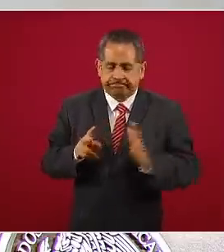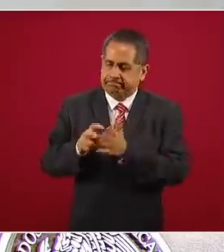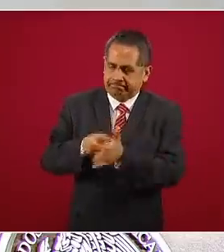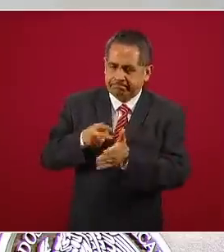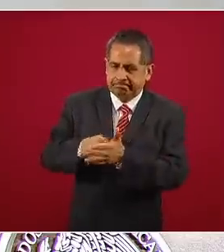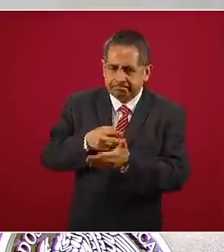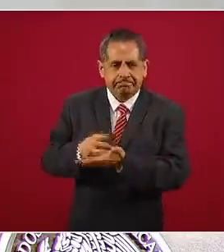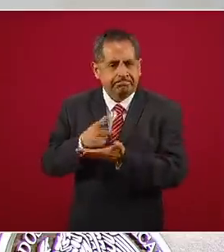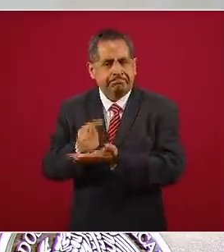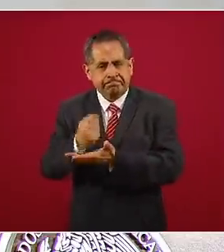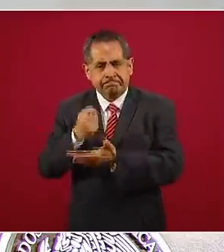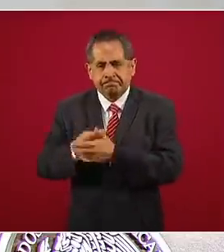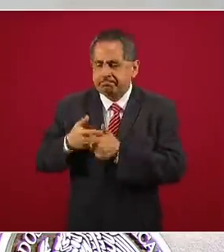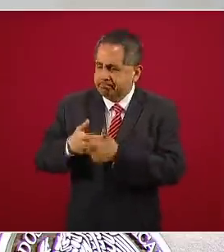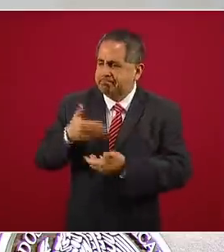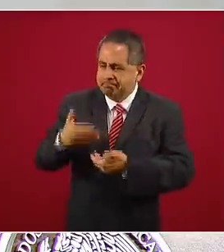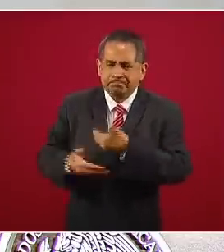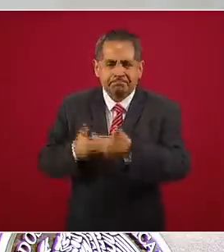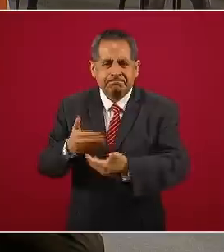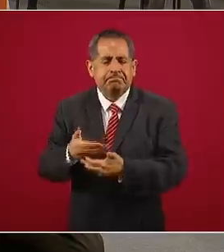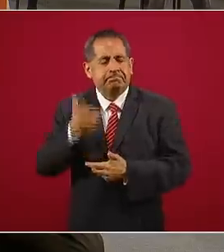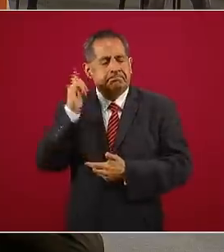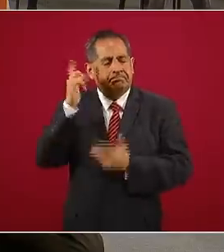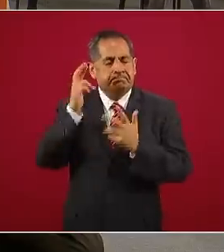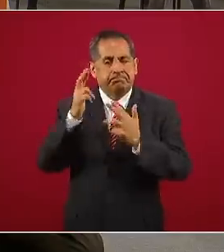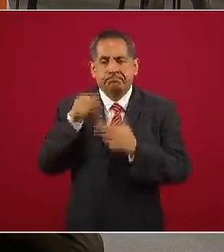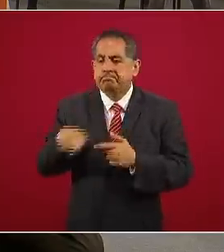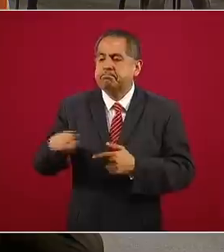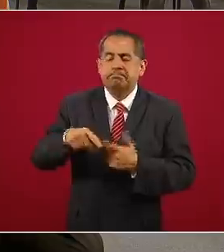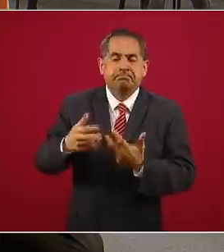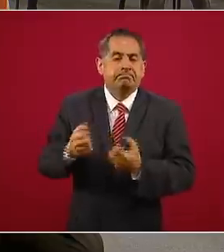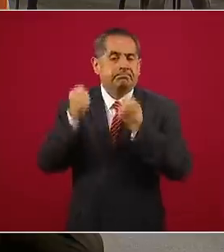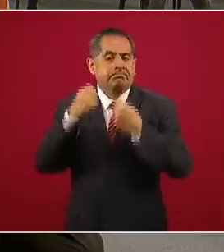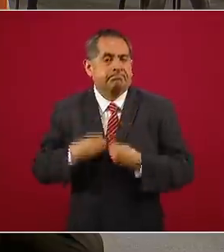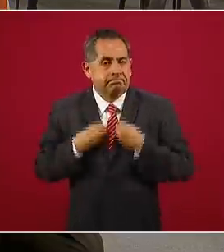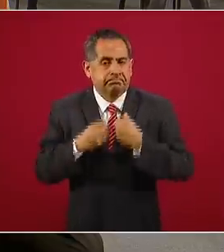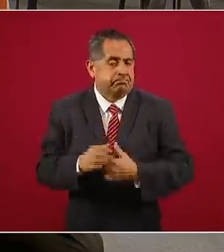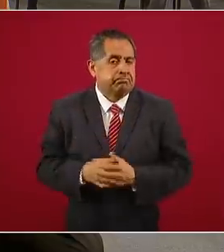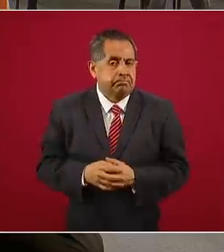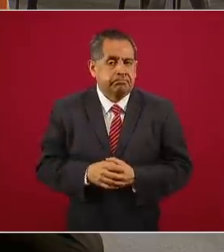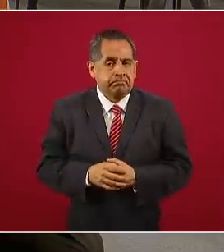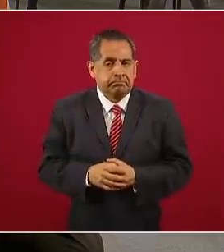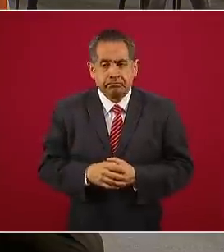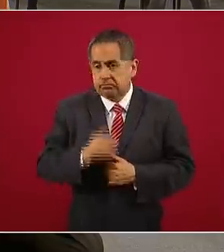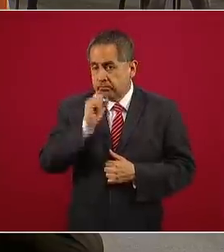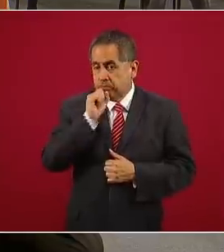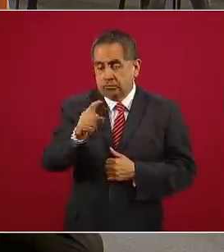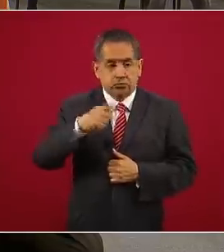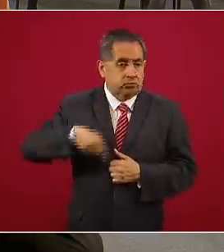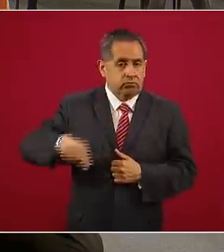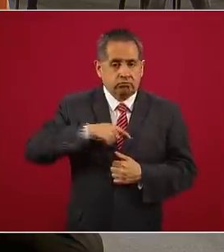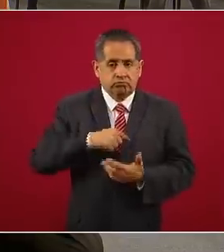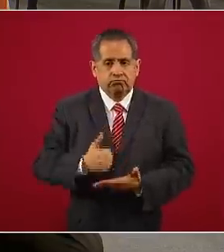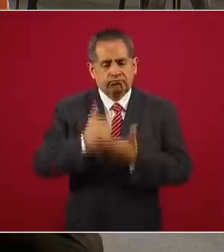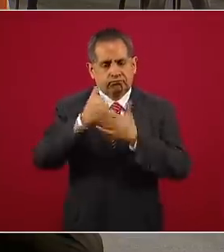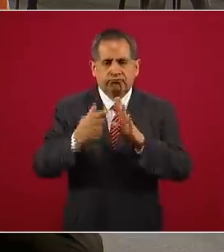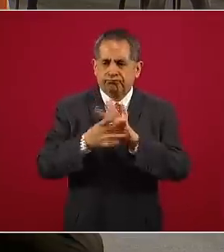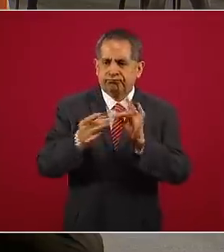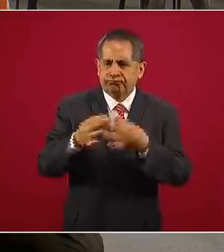que seguramente con la ayuda de todos les salvará la vida por otro lado sumamos una ayuda humanitaria